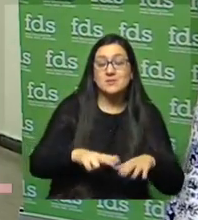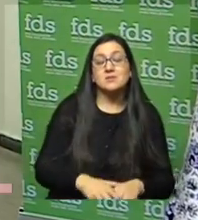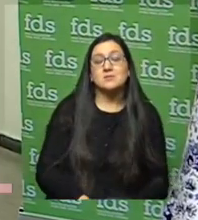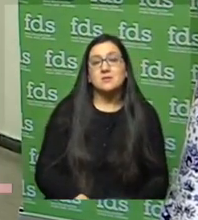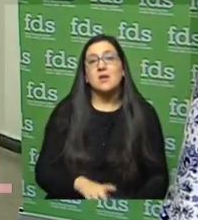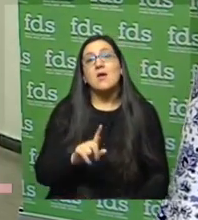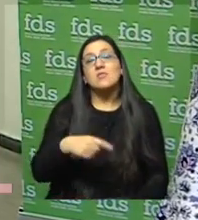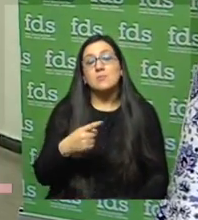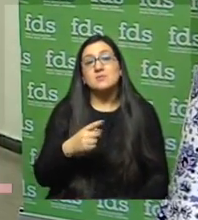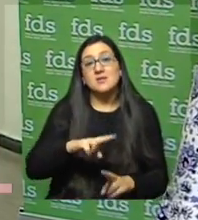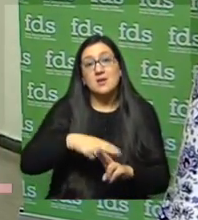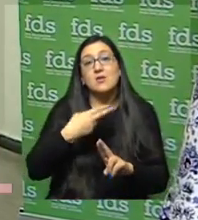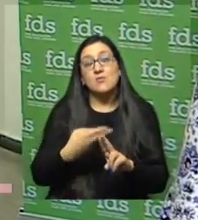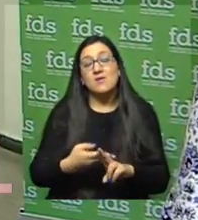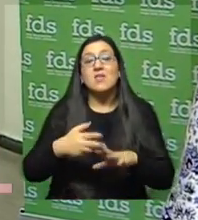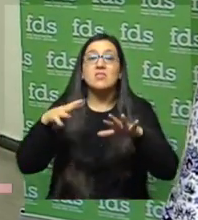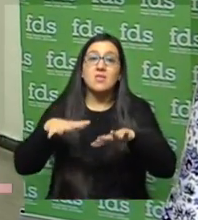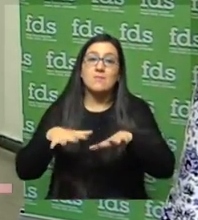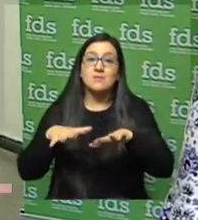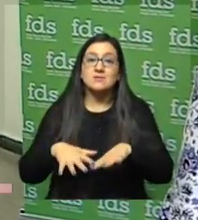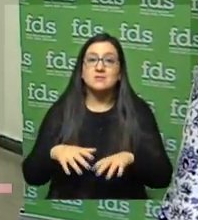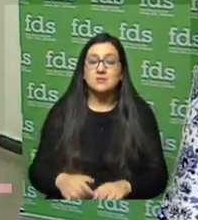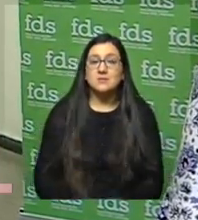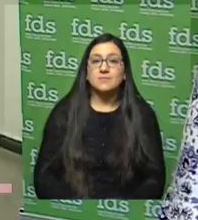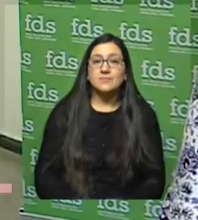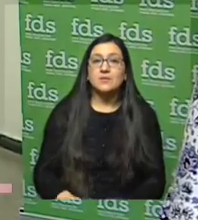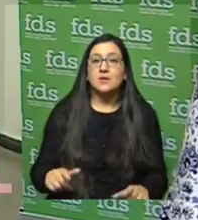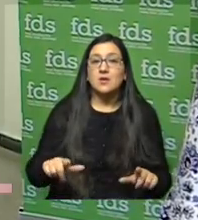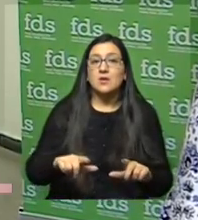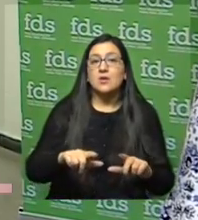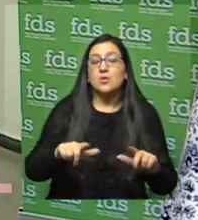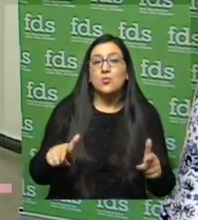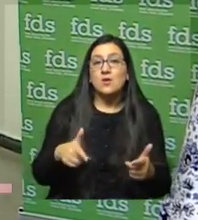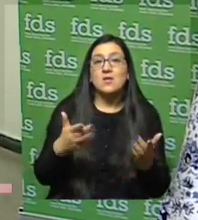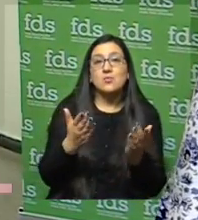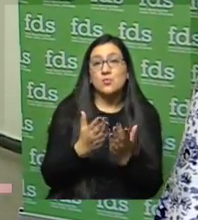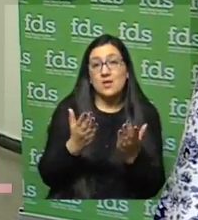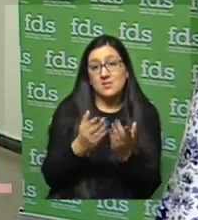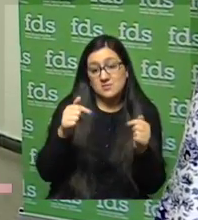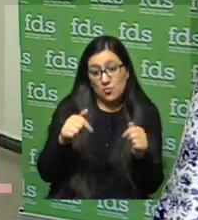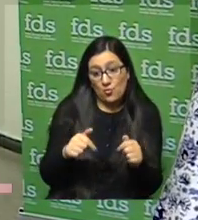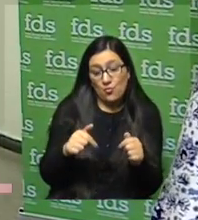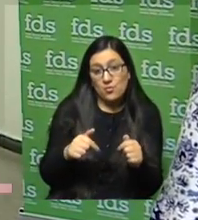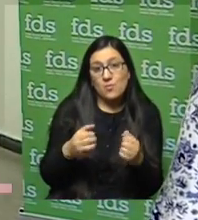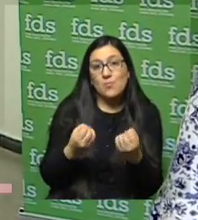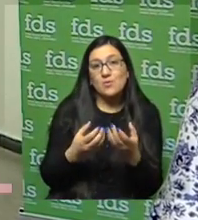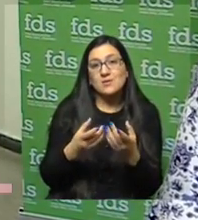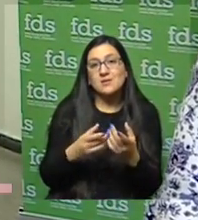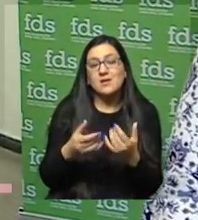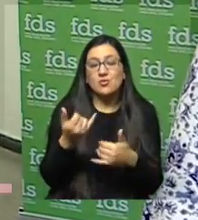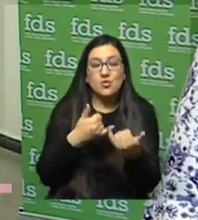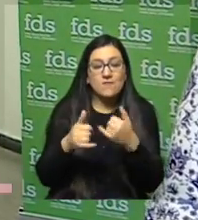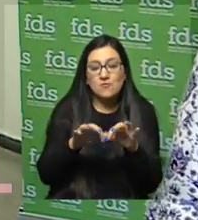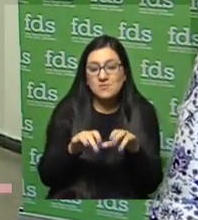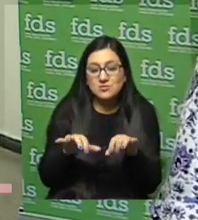quienes decidan renovarlas. No hay estudiantes en esta casa en el día de hoy porque se está digitalizando todo y es decir,